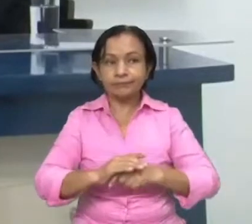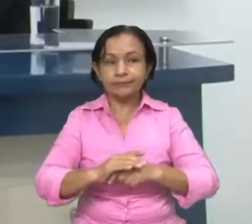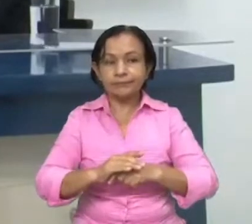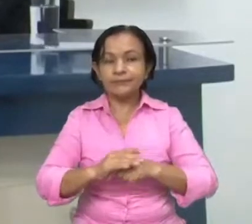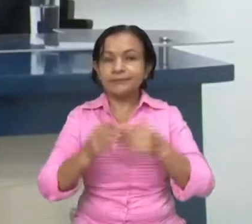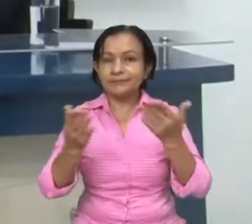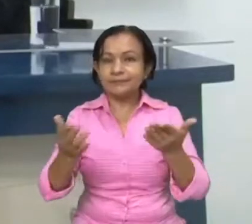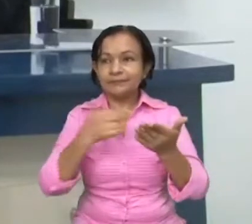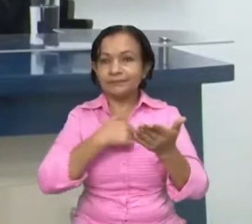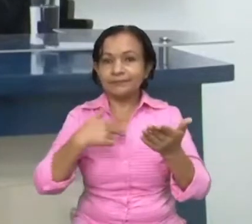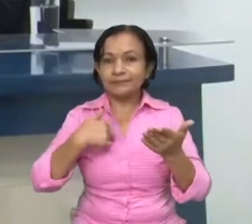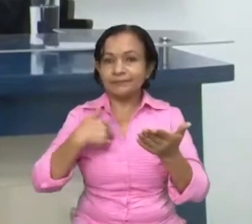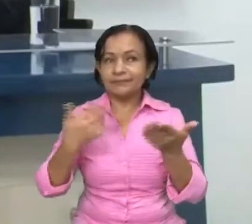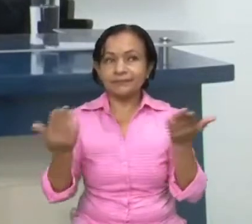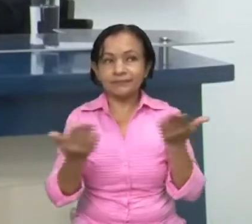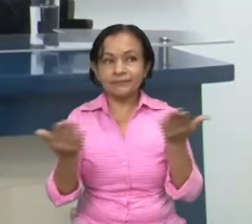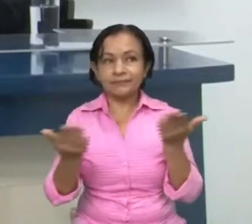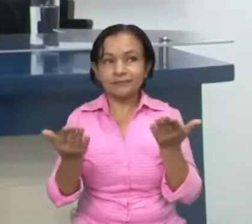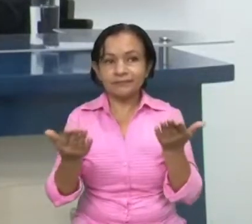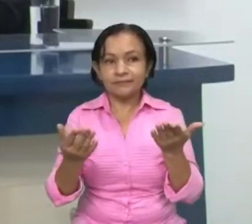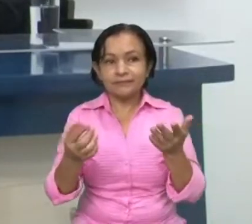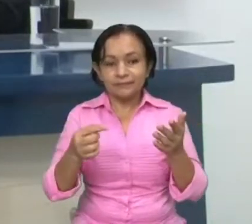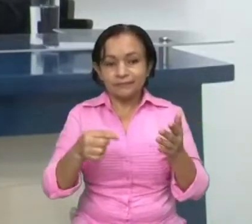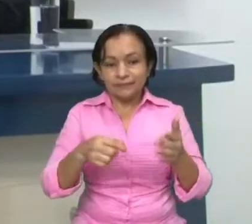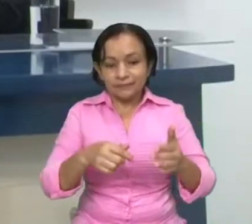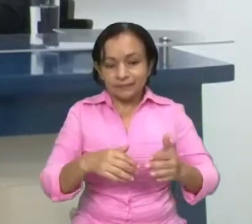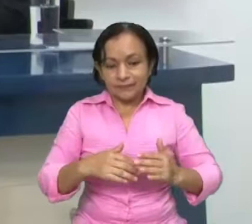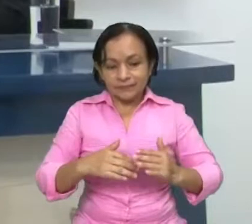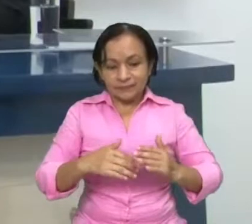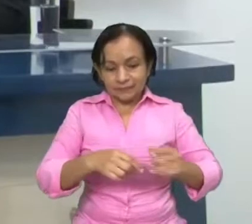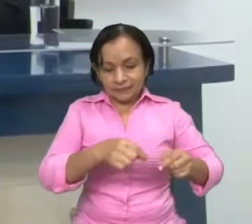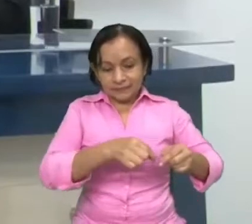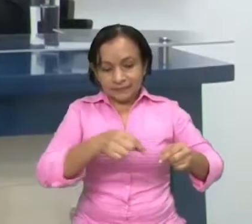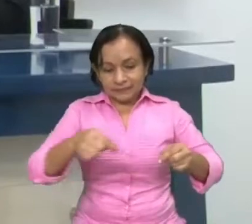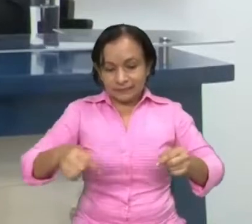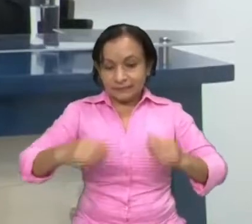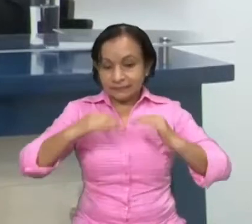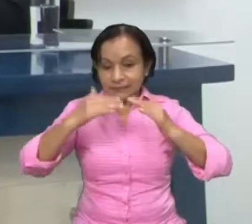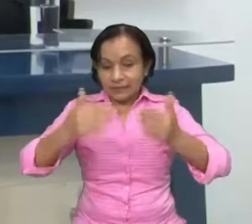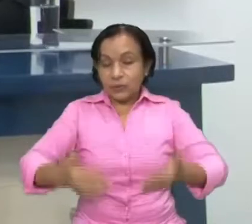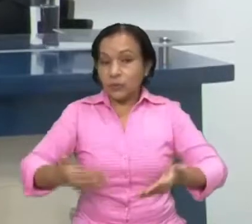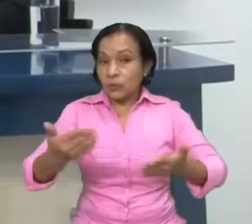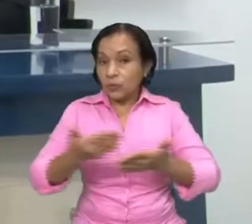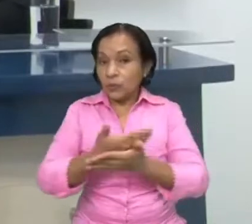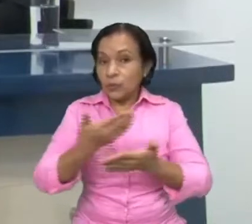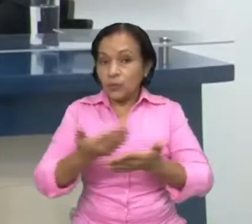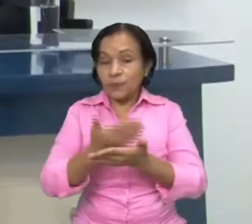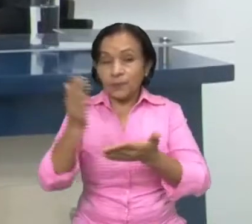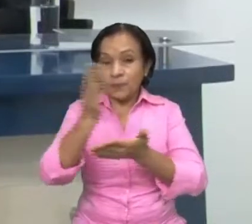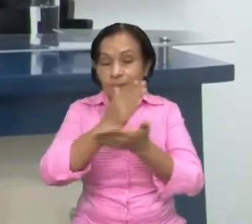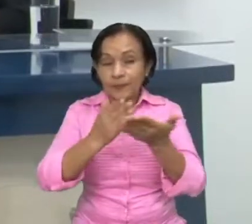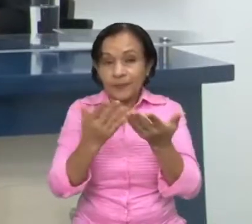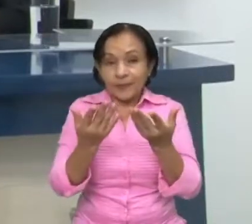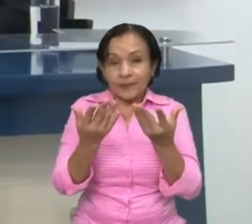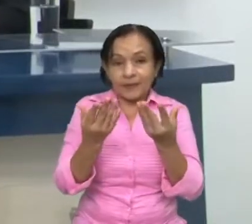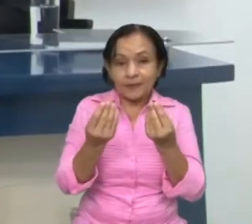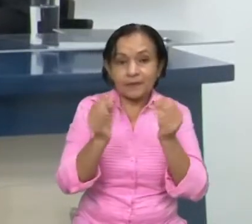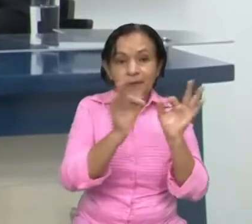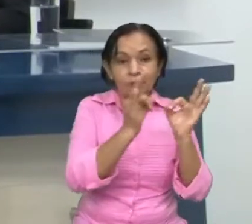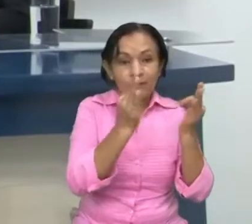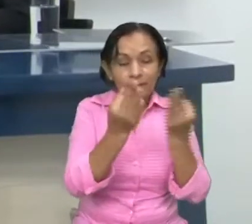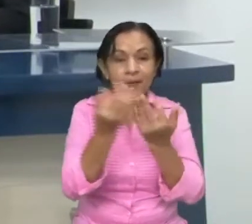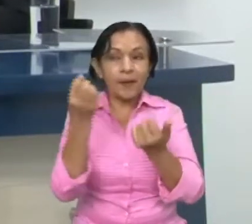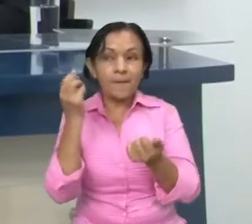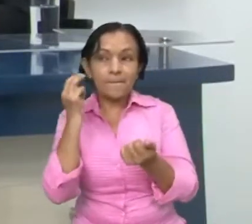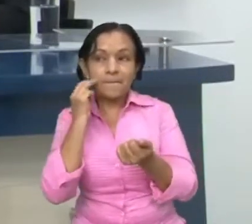quería llegar, doctor. Al ser una cirugía de especial, relativamente nueva, surgen ciertos temores en la